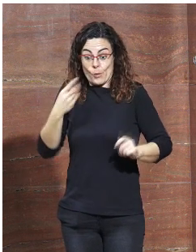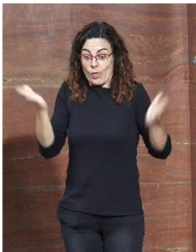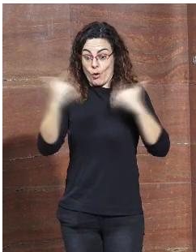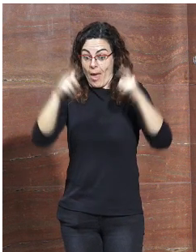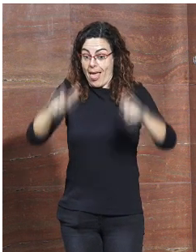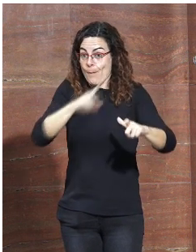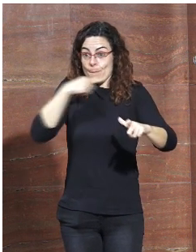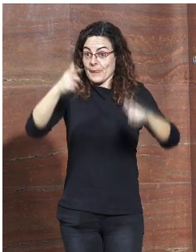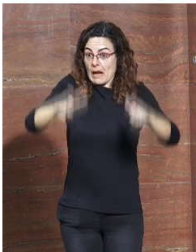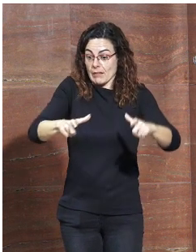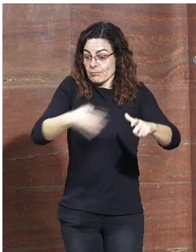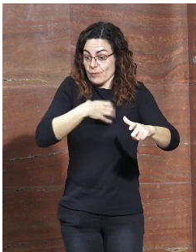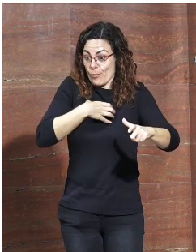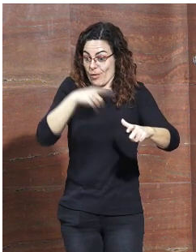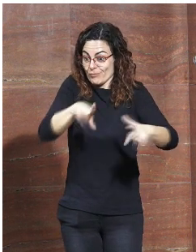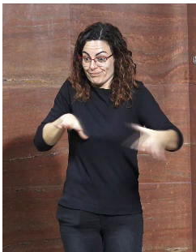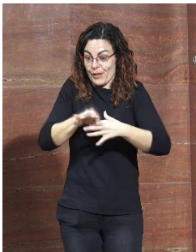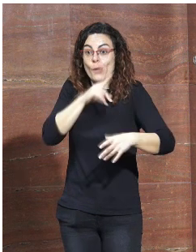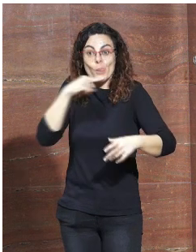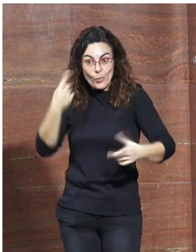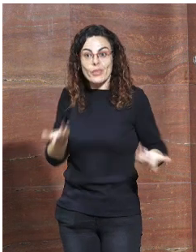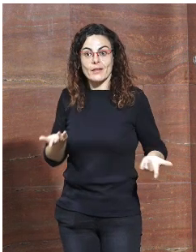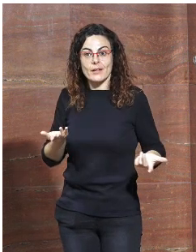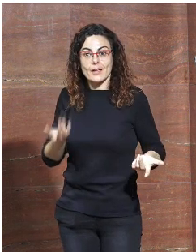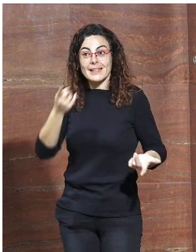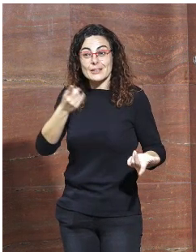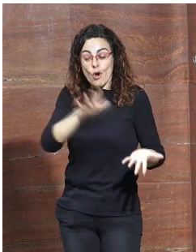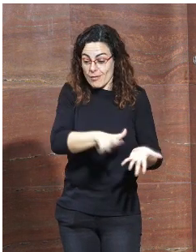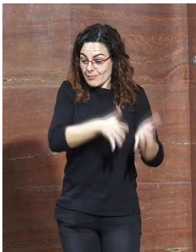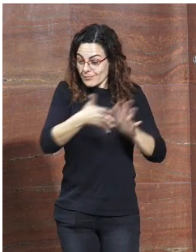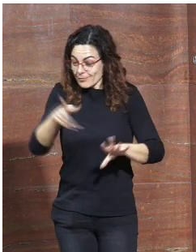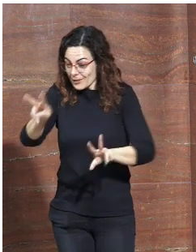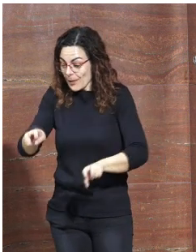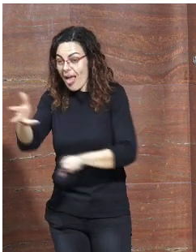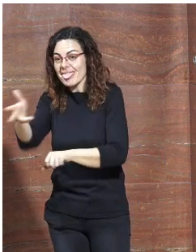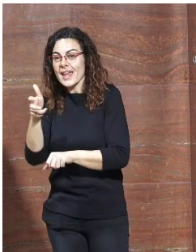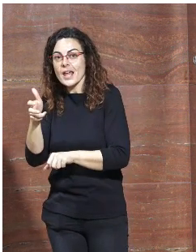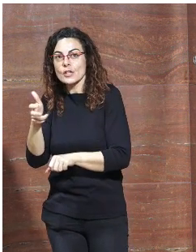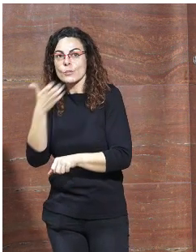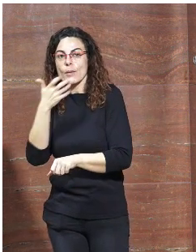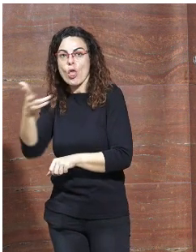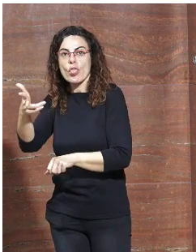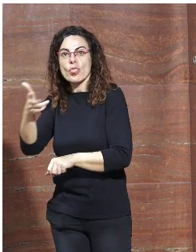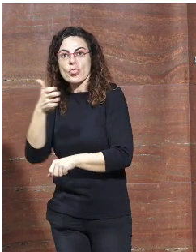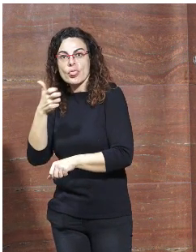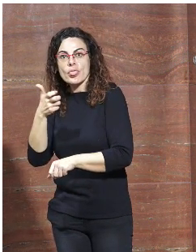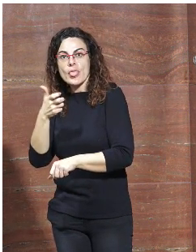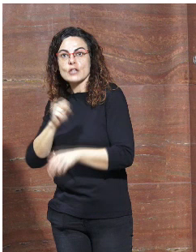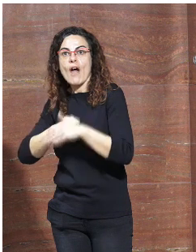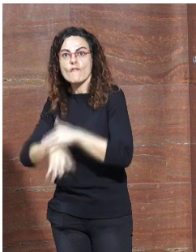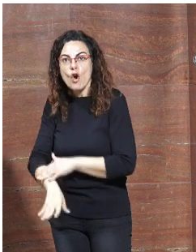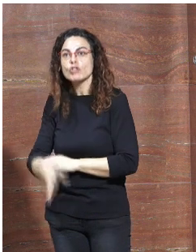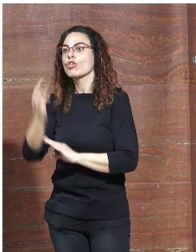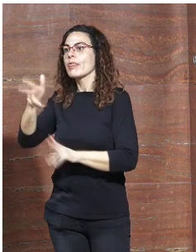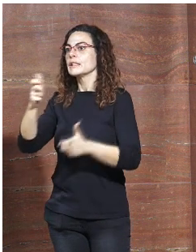pastel, porque un pastel tiene que ser dulce. Pues si pensamos en un derecho, pensamos en el derecho al aborto, pensamos en el derecho